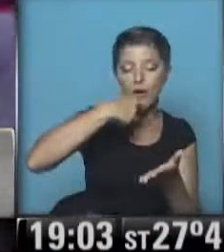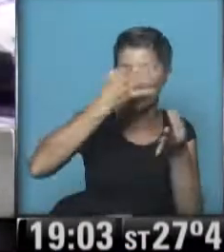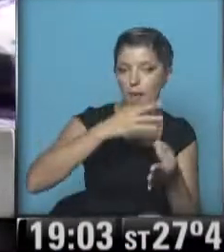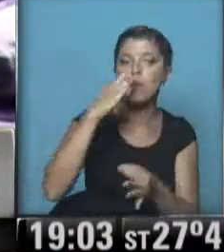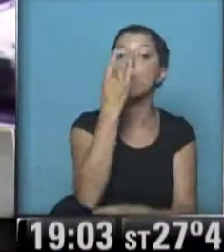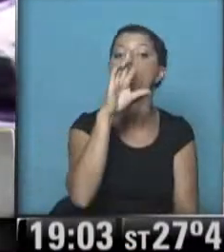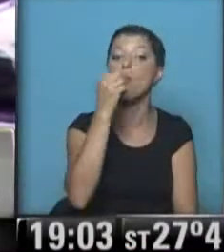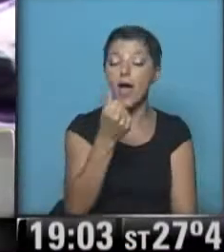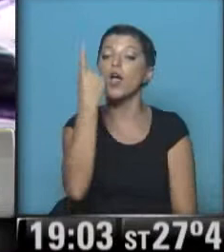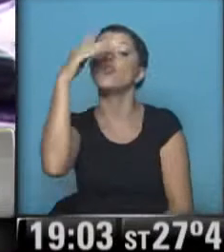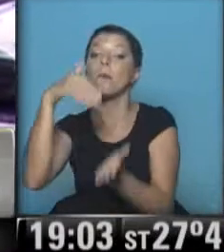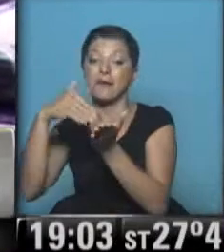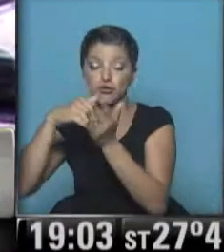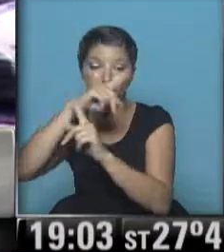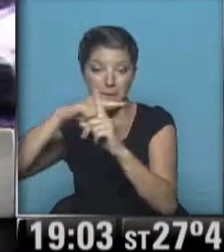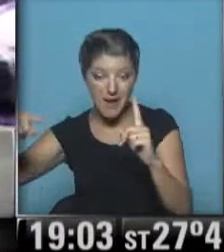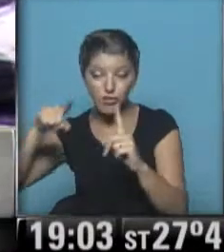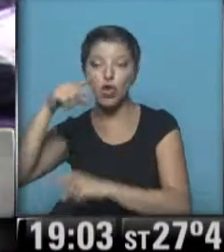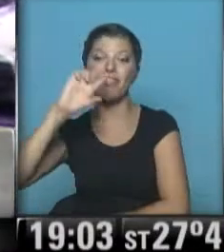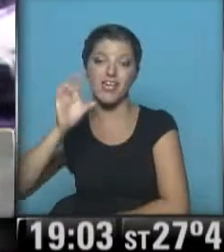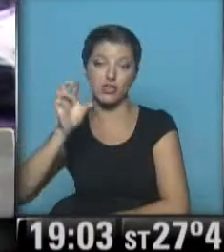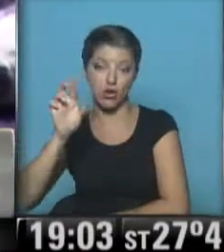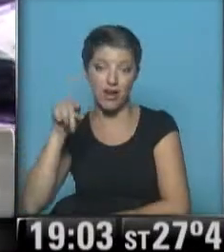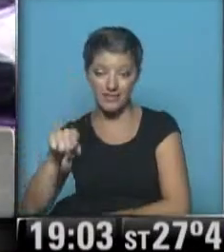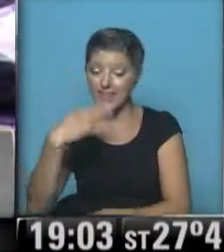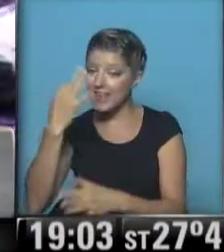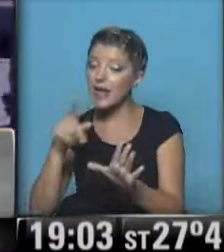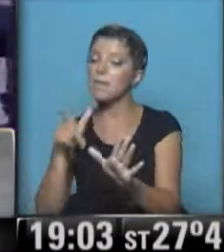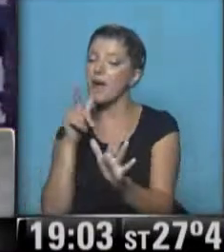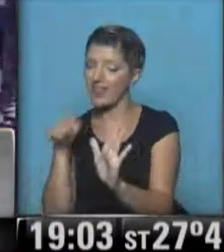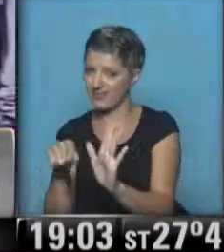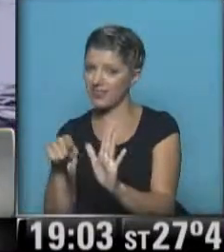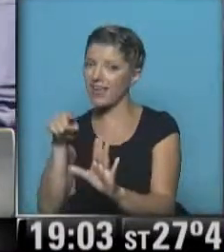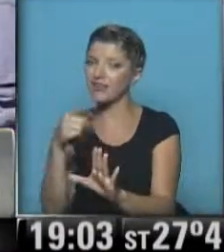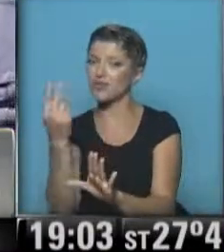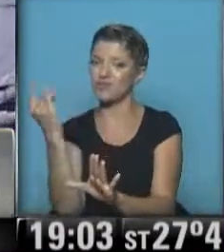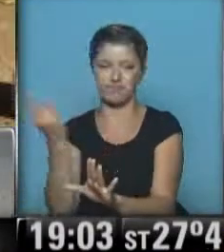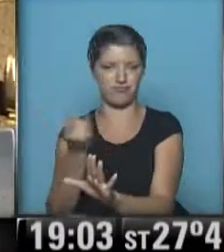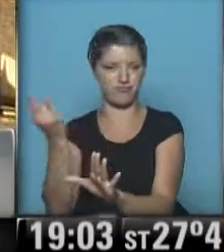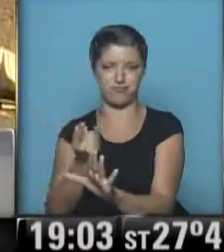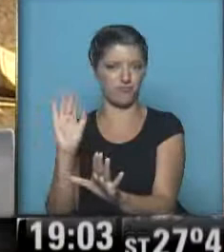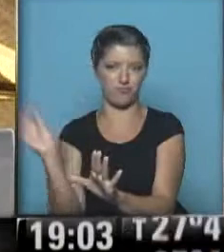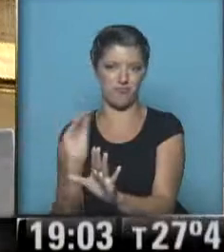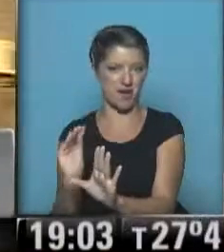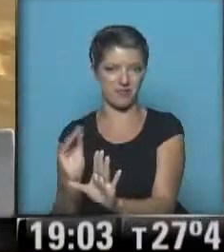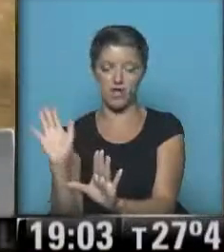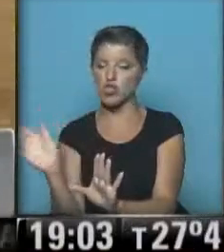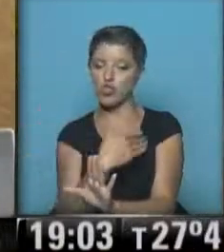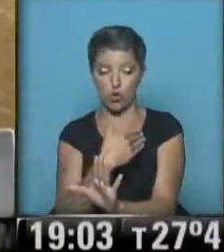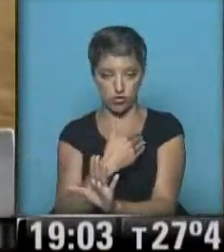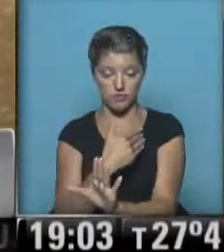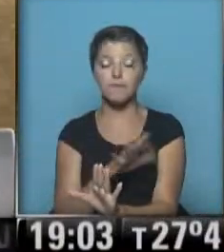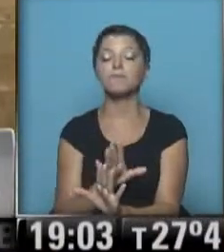y $1,500,000 que en principio serían falsos, apócrifos, que son por lo